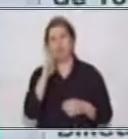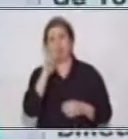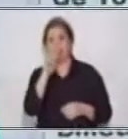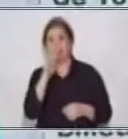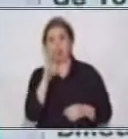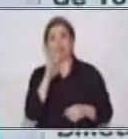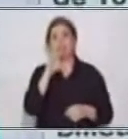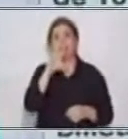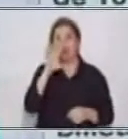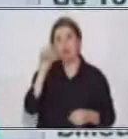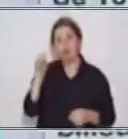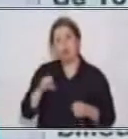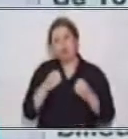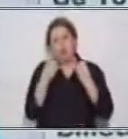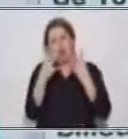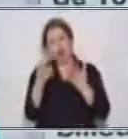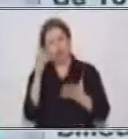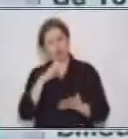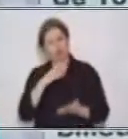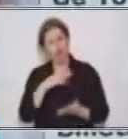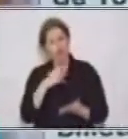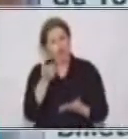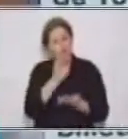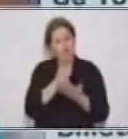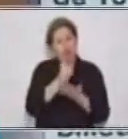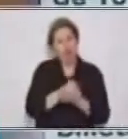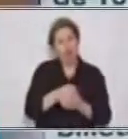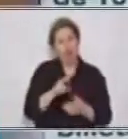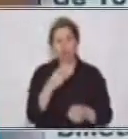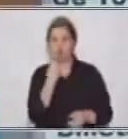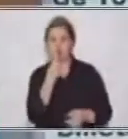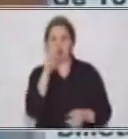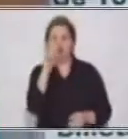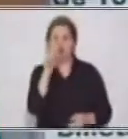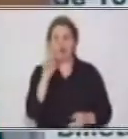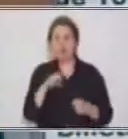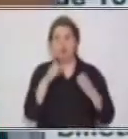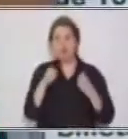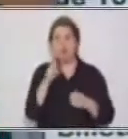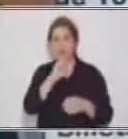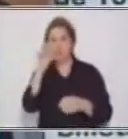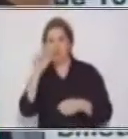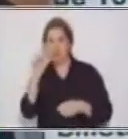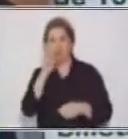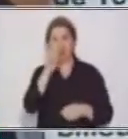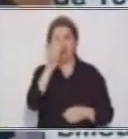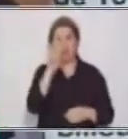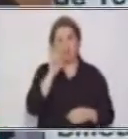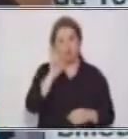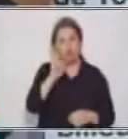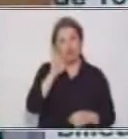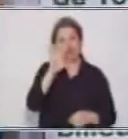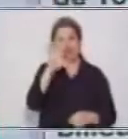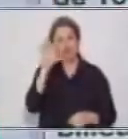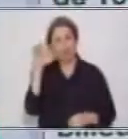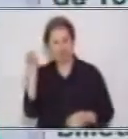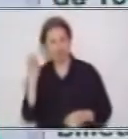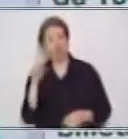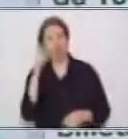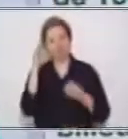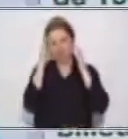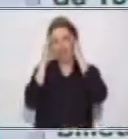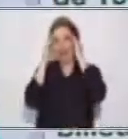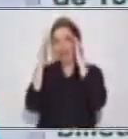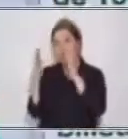comprar? Una. Voy a escribir aquí 3.50. ¿Te fijaste